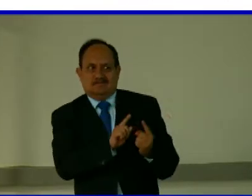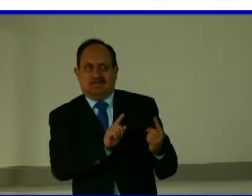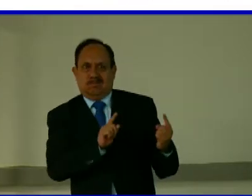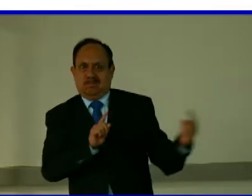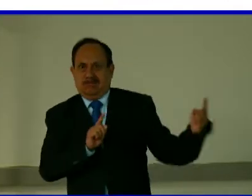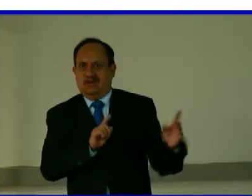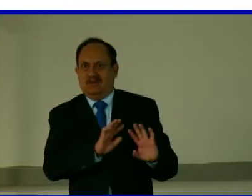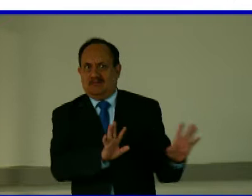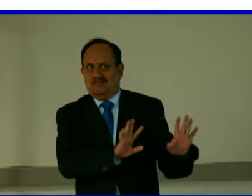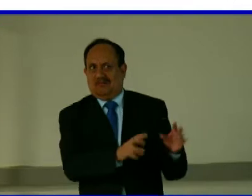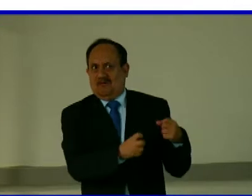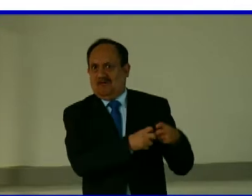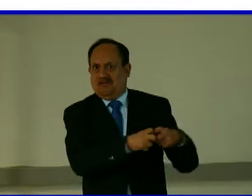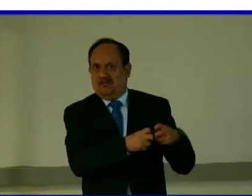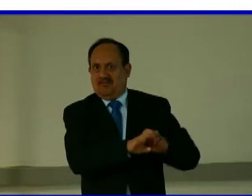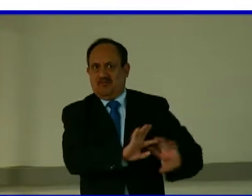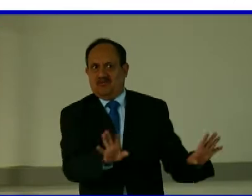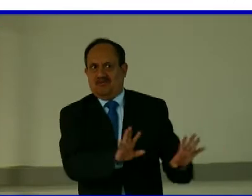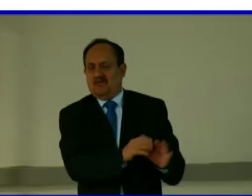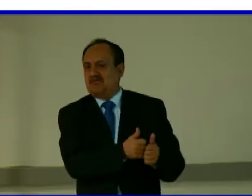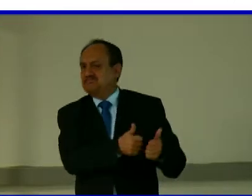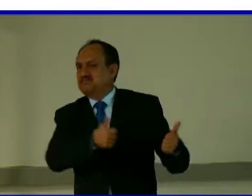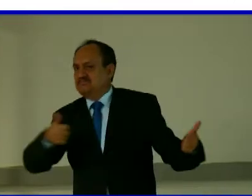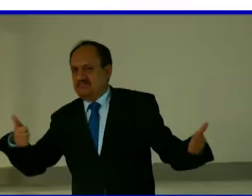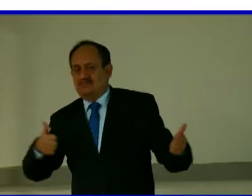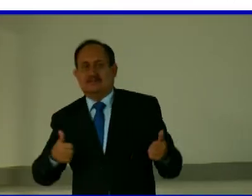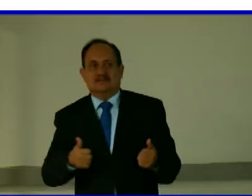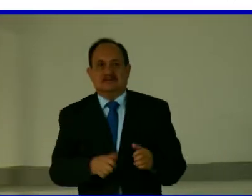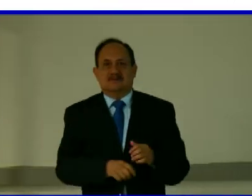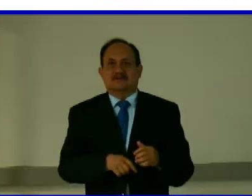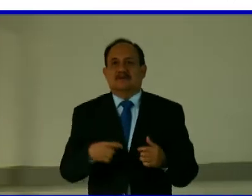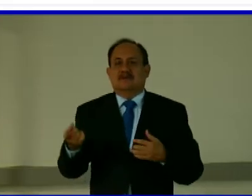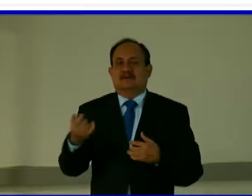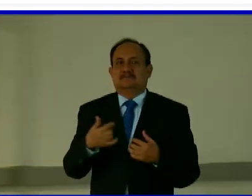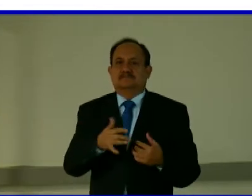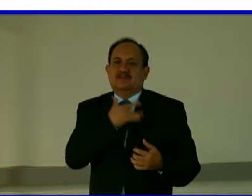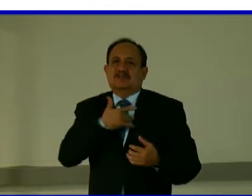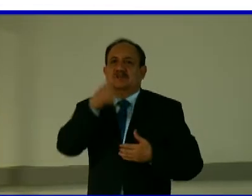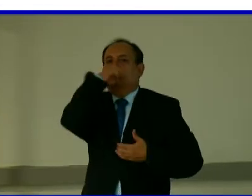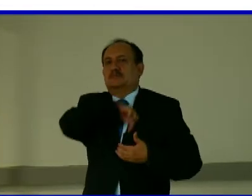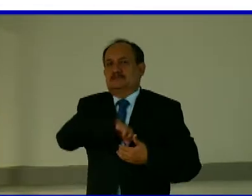déjame tranquilo. Y obviamente somatización.